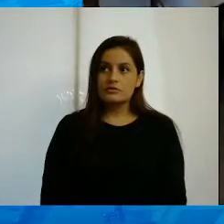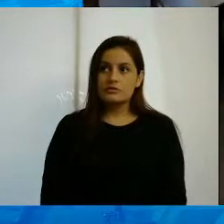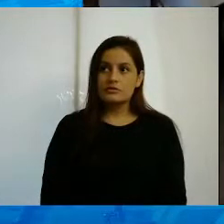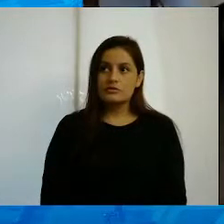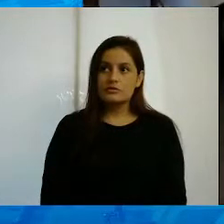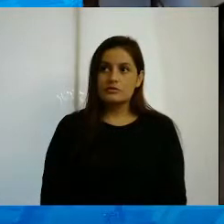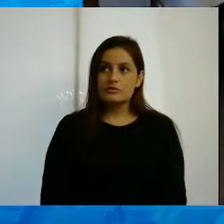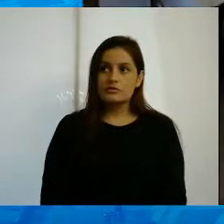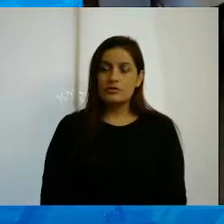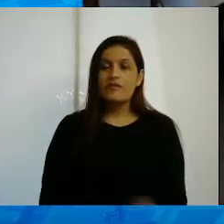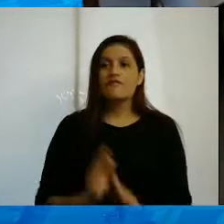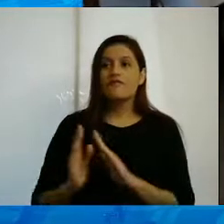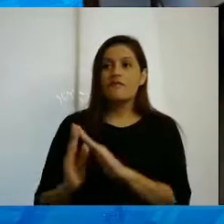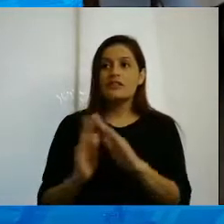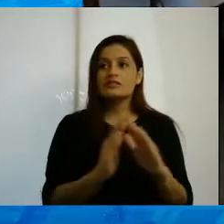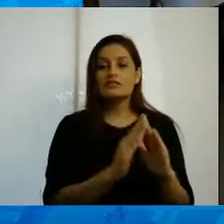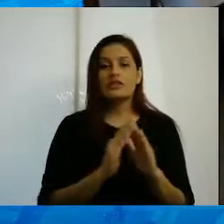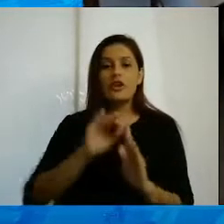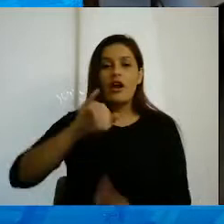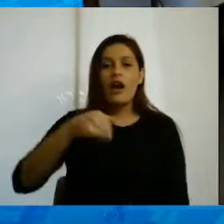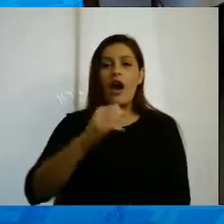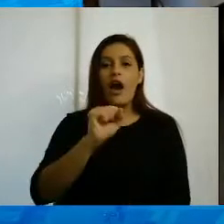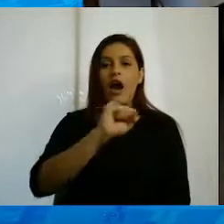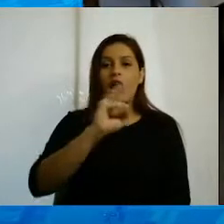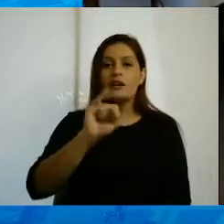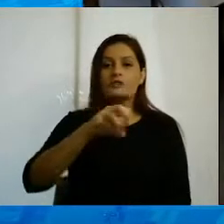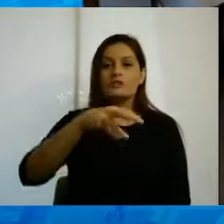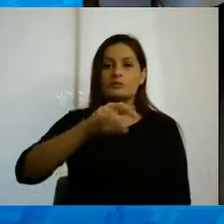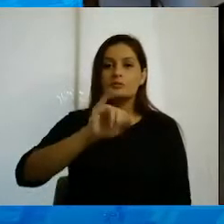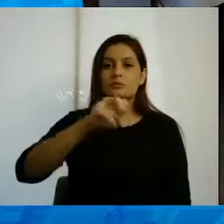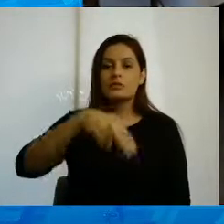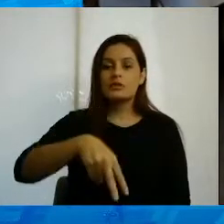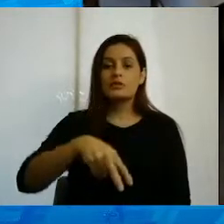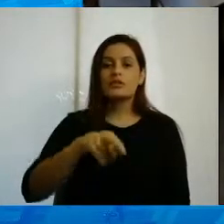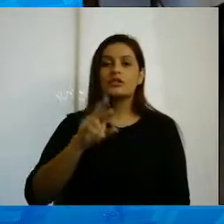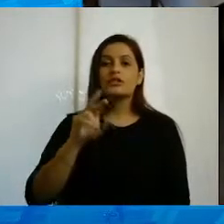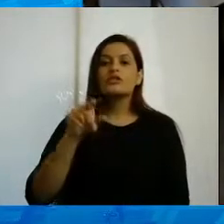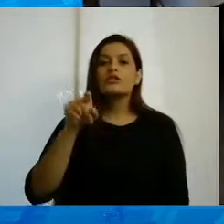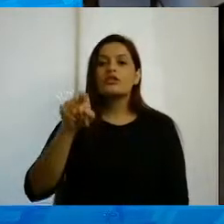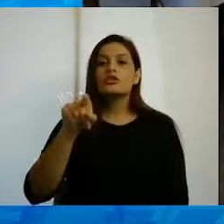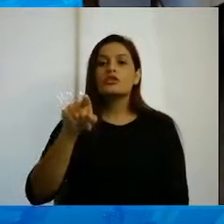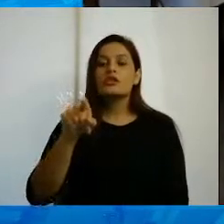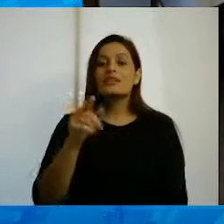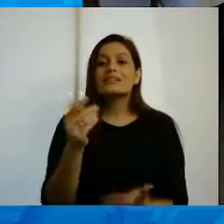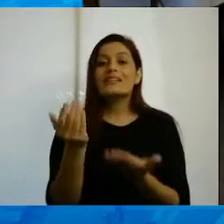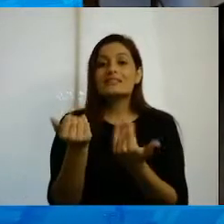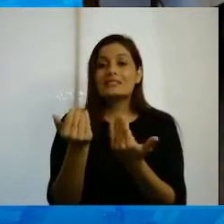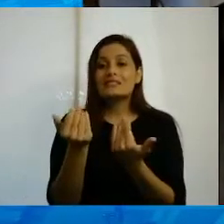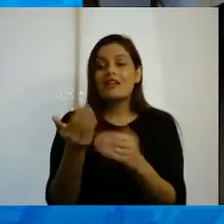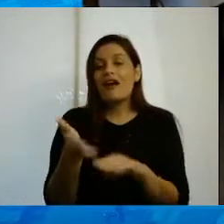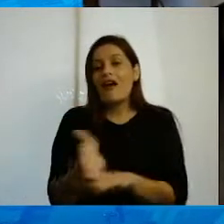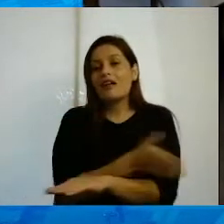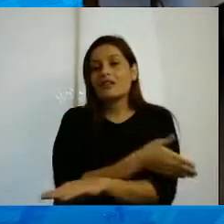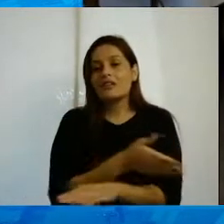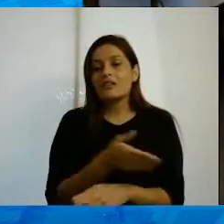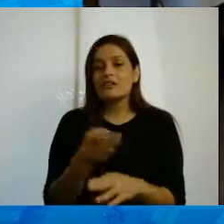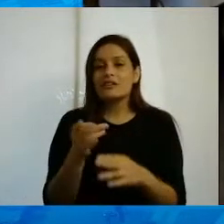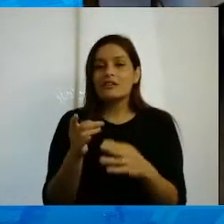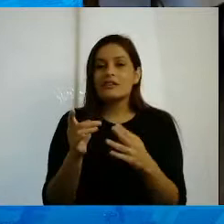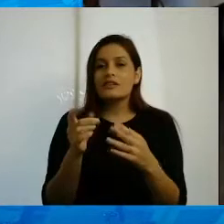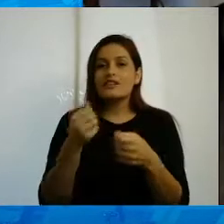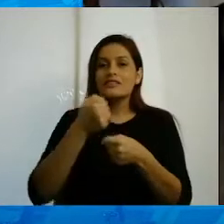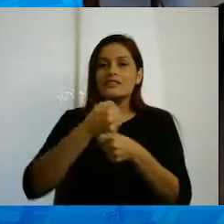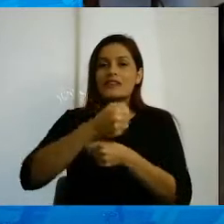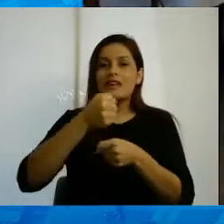También tengo la Junta de Vecinos de Los Jambines, ubicada en Roberto Mata 189. Imparte varios días a la semana el taller